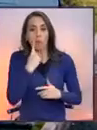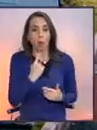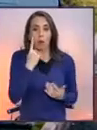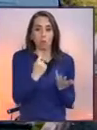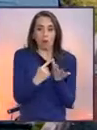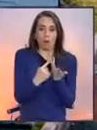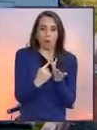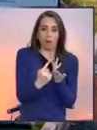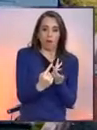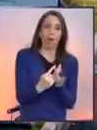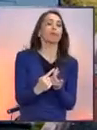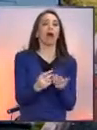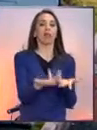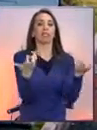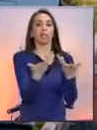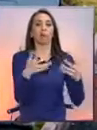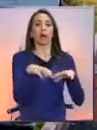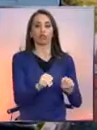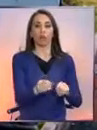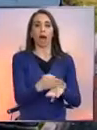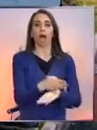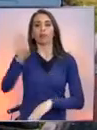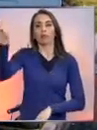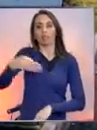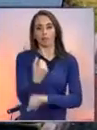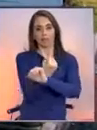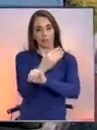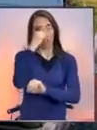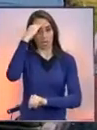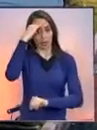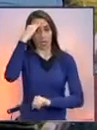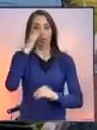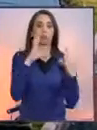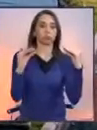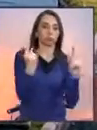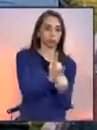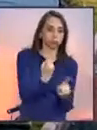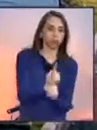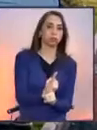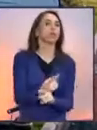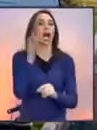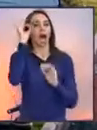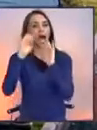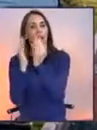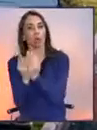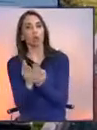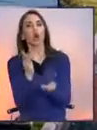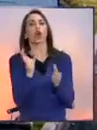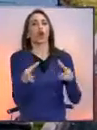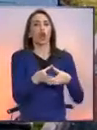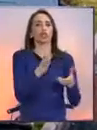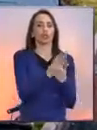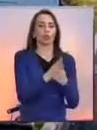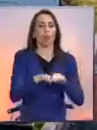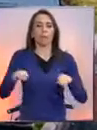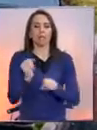de desactivar las tomas antes de pedir la fuerza pública. Hicimos instancias de diálogo, claustros, consejos escolares, mesas de